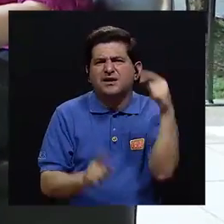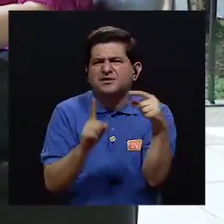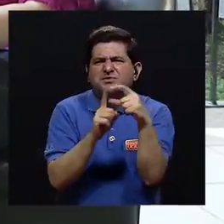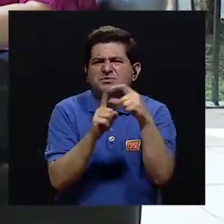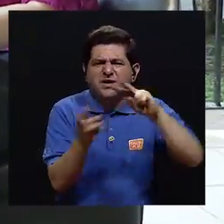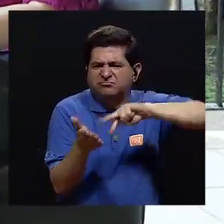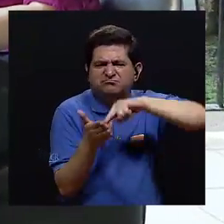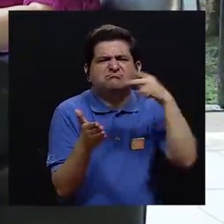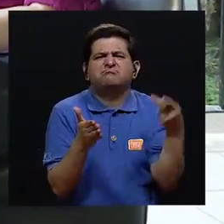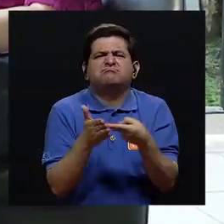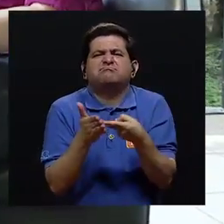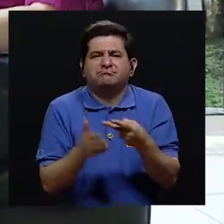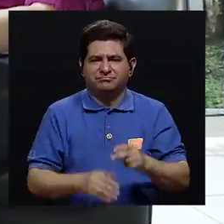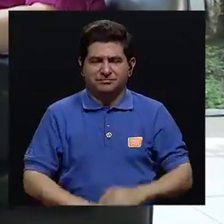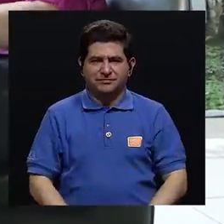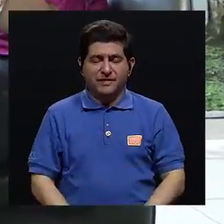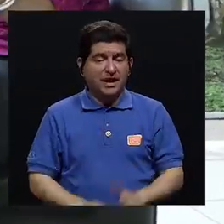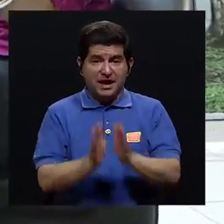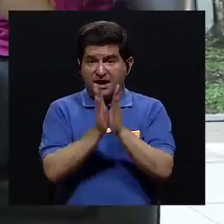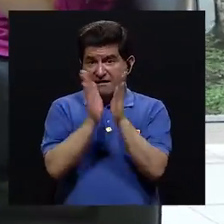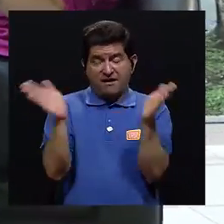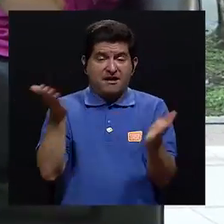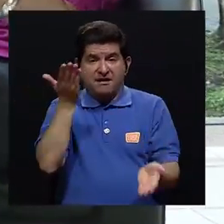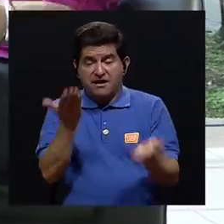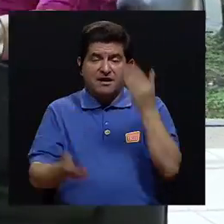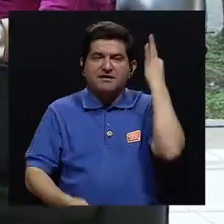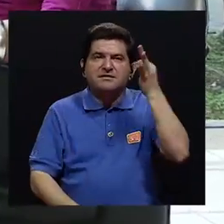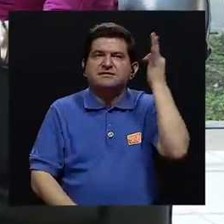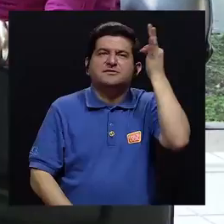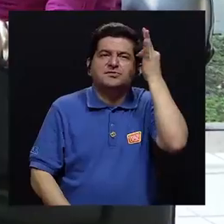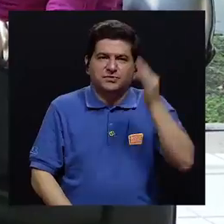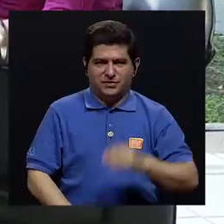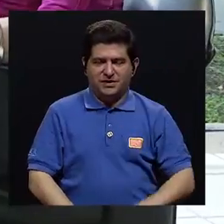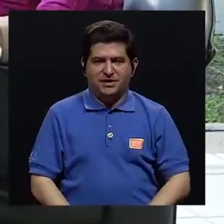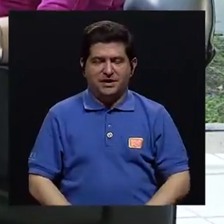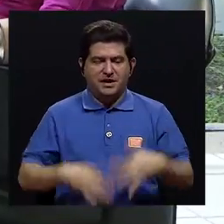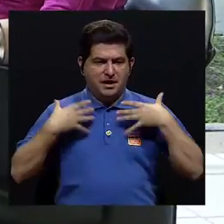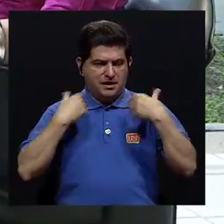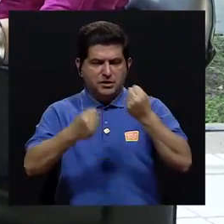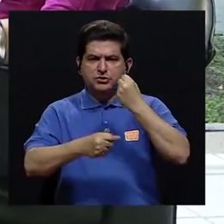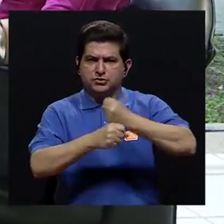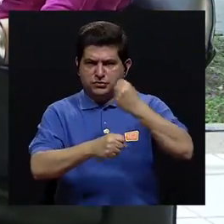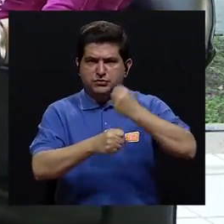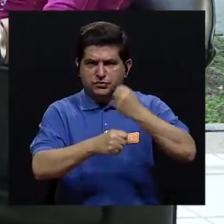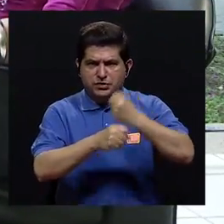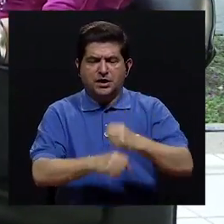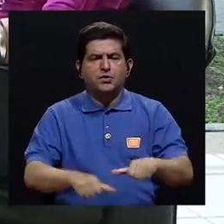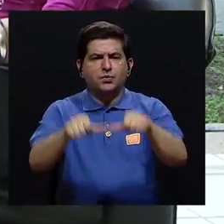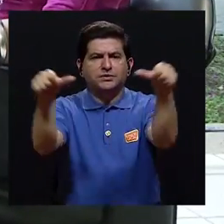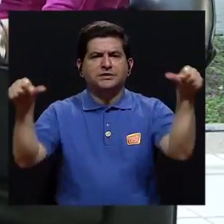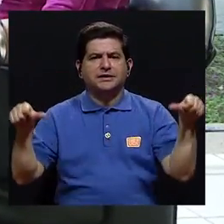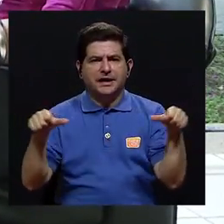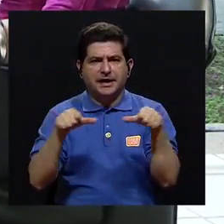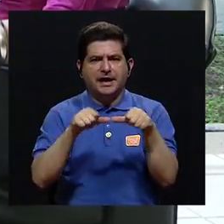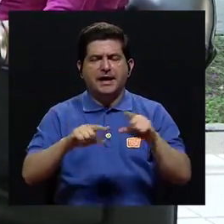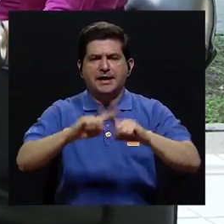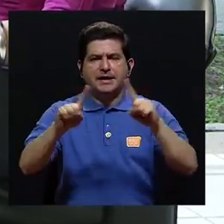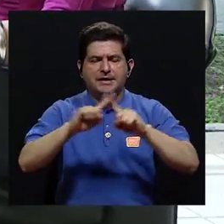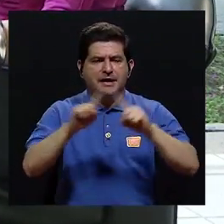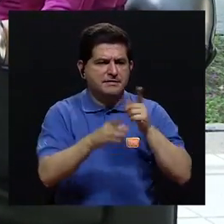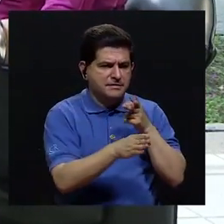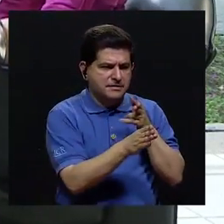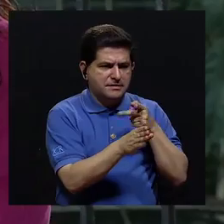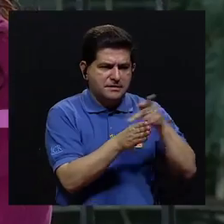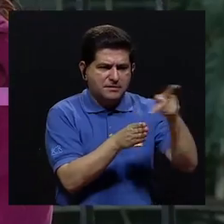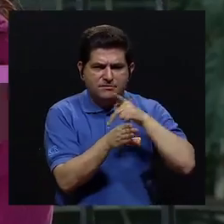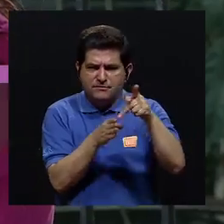el término, ¿de qué estamos hablando? Bueno, a nivel general y un poco teórico, podemos decir que la salud ocupacional es una rama